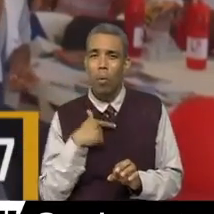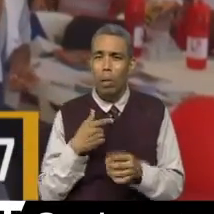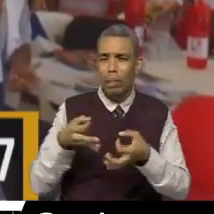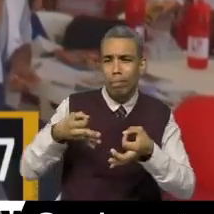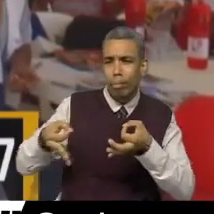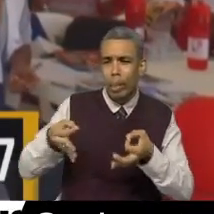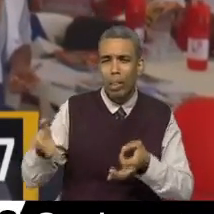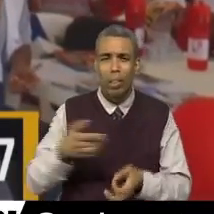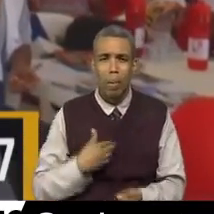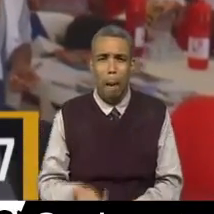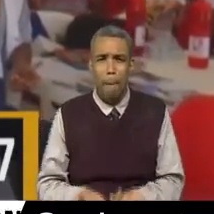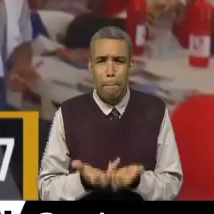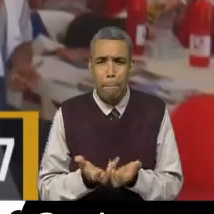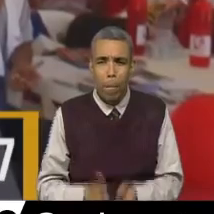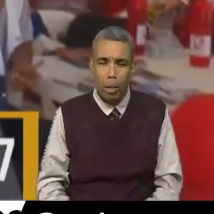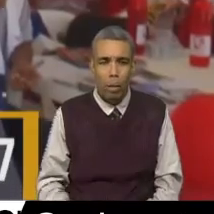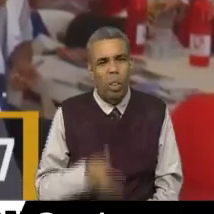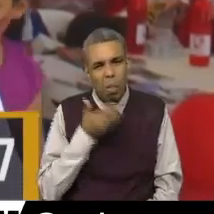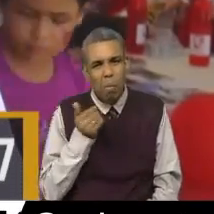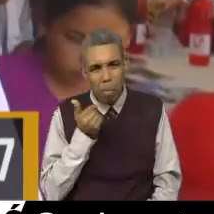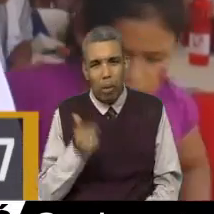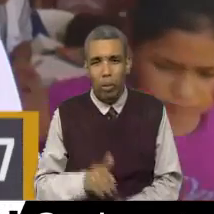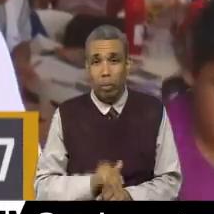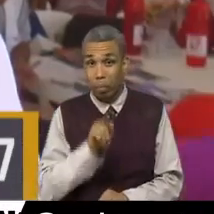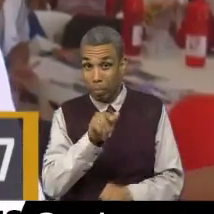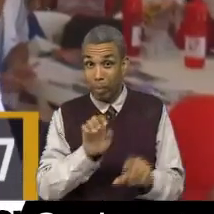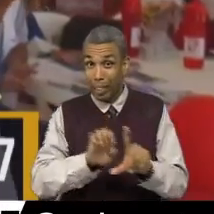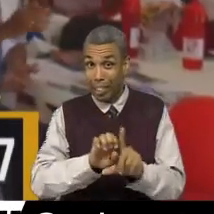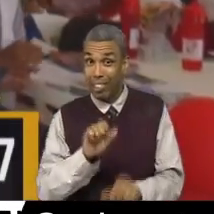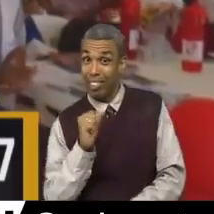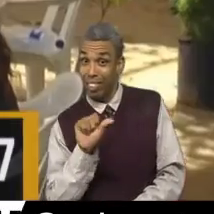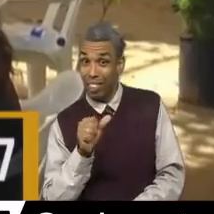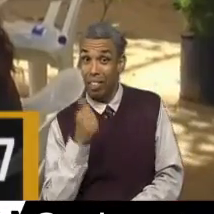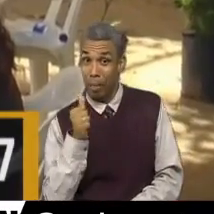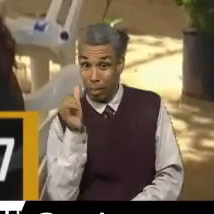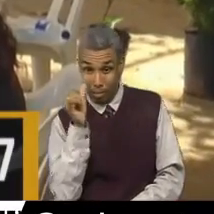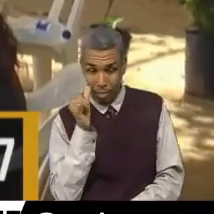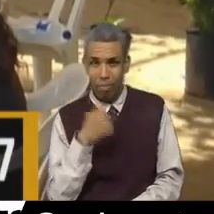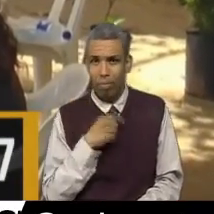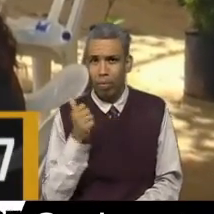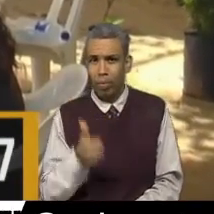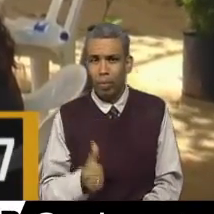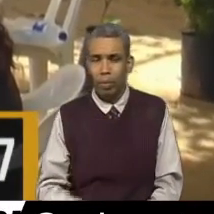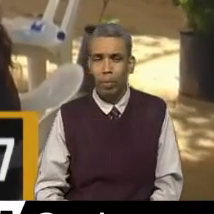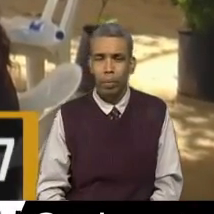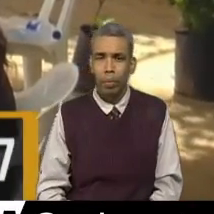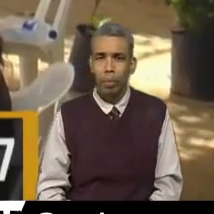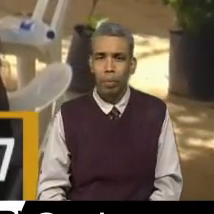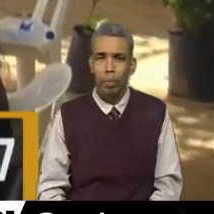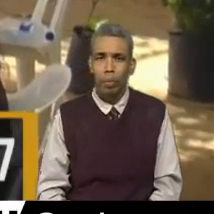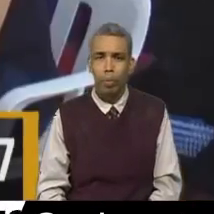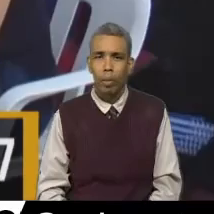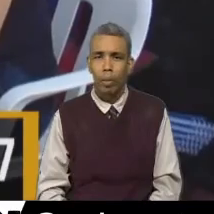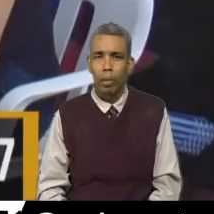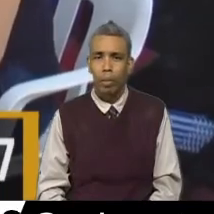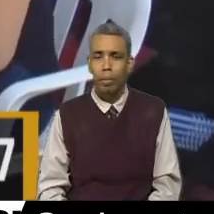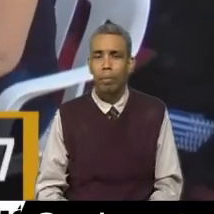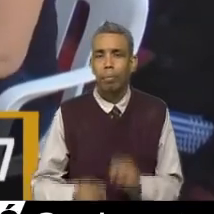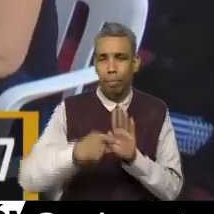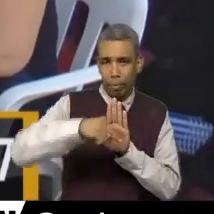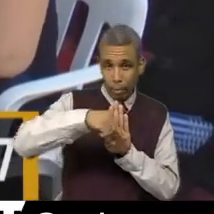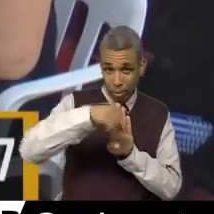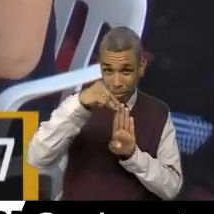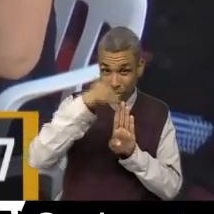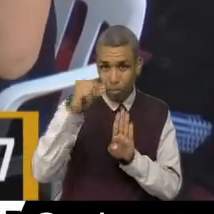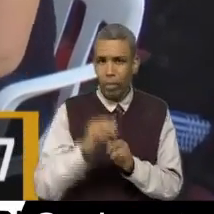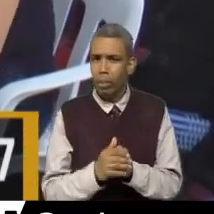está muy bien de parte de ustedes, y ustedes como enlace 10, me encanta que cubran estos puntos. con el propósito de generar un acercamiento con la comunidad y aumentar